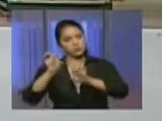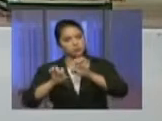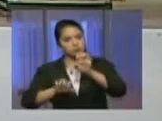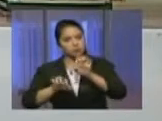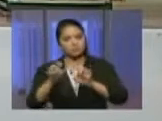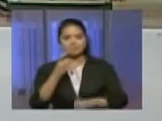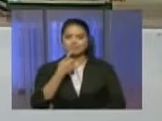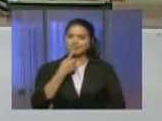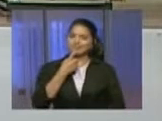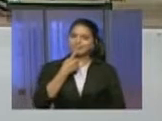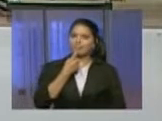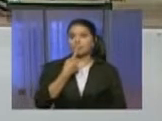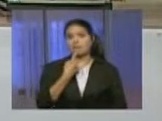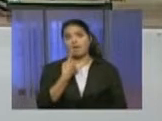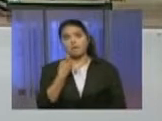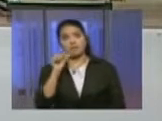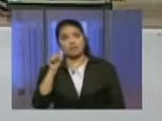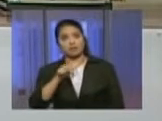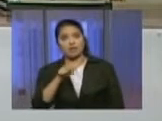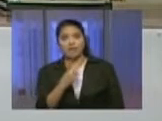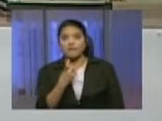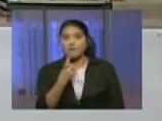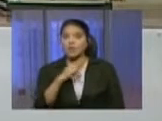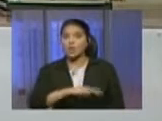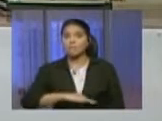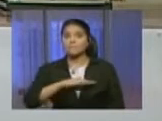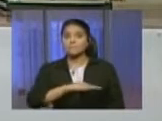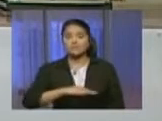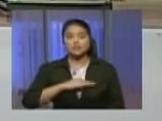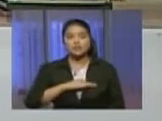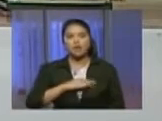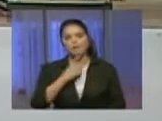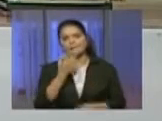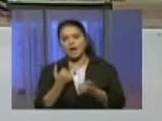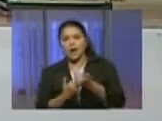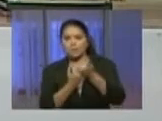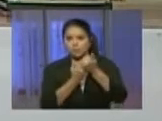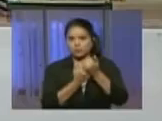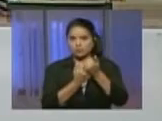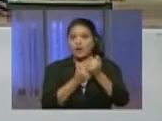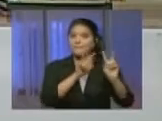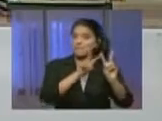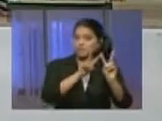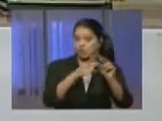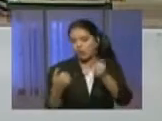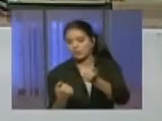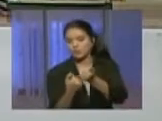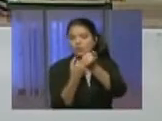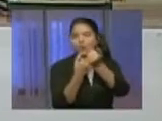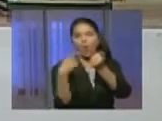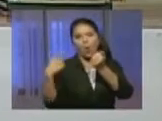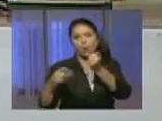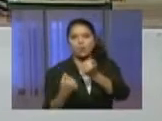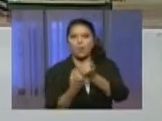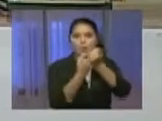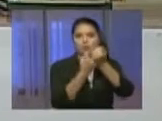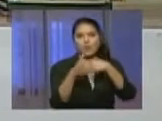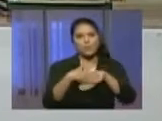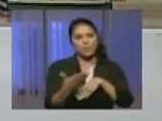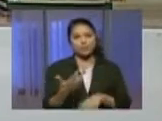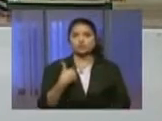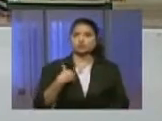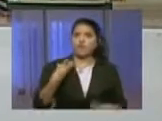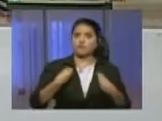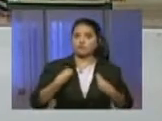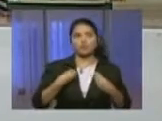Bueno aquí hace falta una misión complementaria a la gran misión vivienda Venezuela porque yo que vivo en